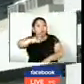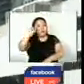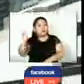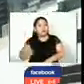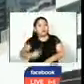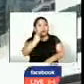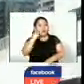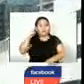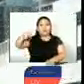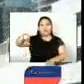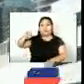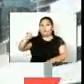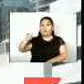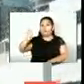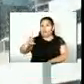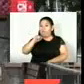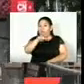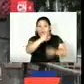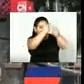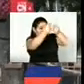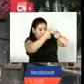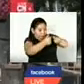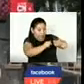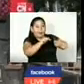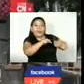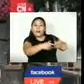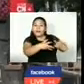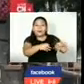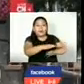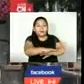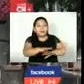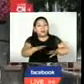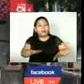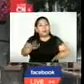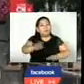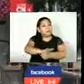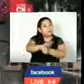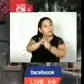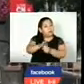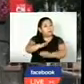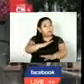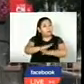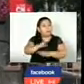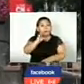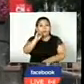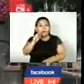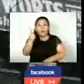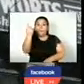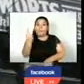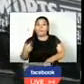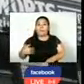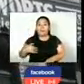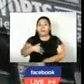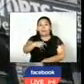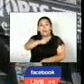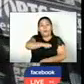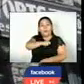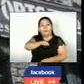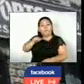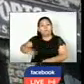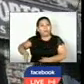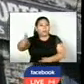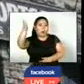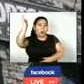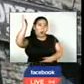Interno Bruto. Ese presupuesto busca poner fin a la lucha en contra de la pandemia, dijo la ministra de Finanzas en un discurso